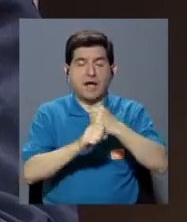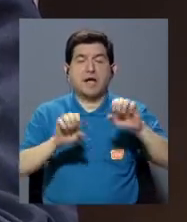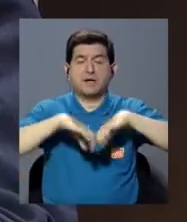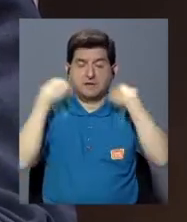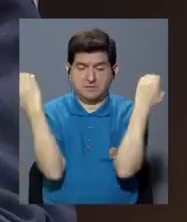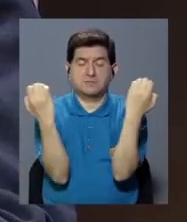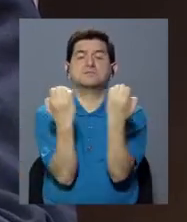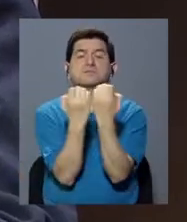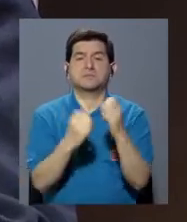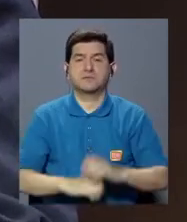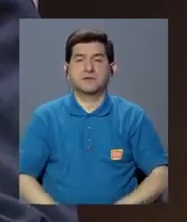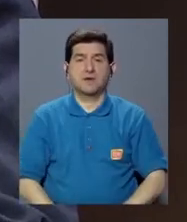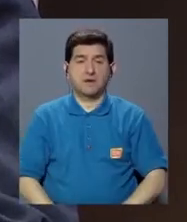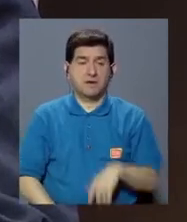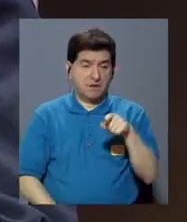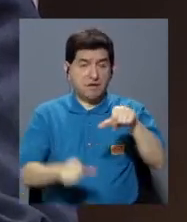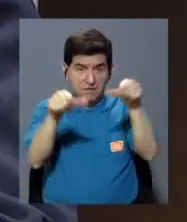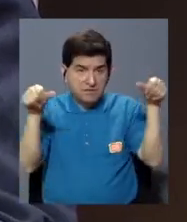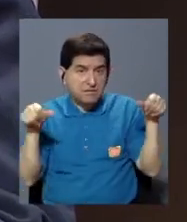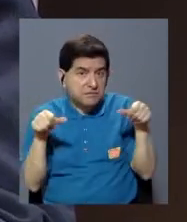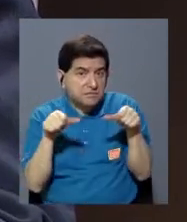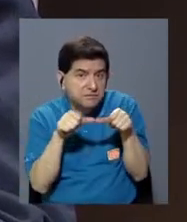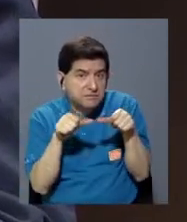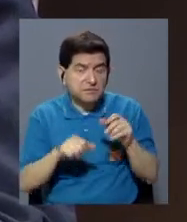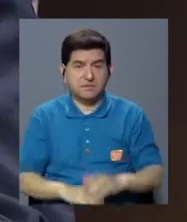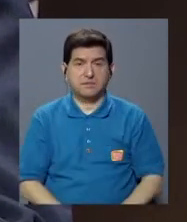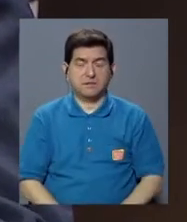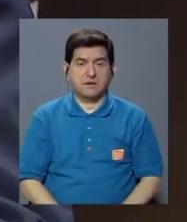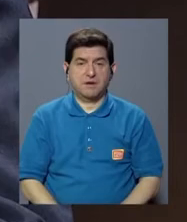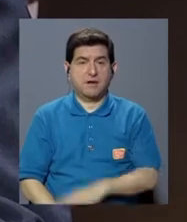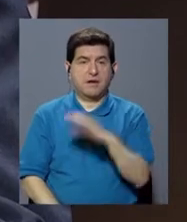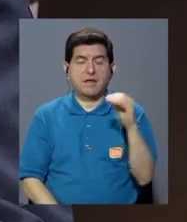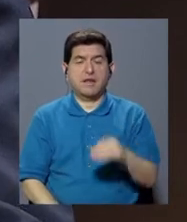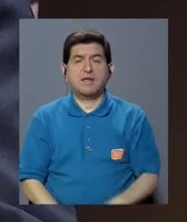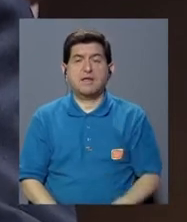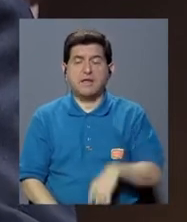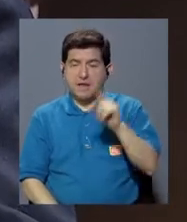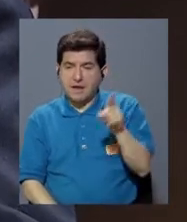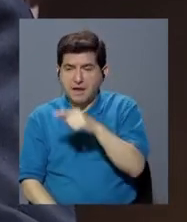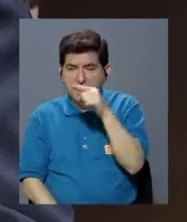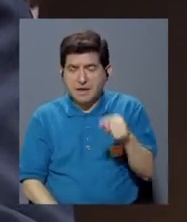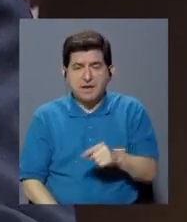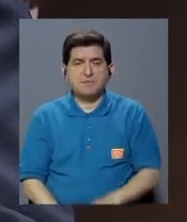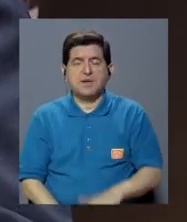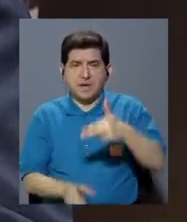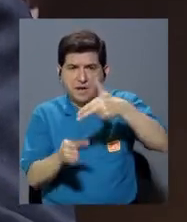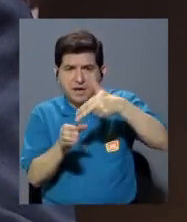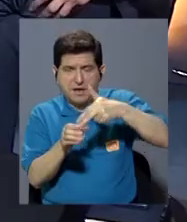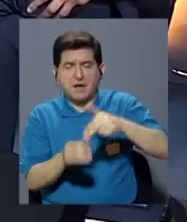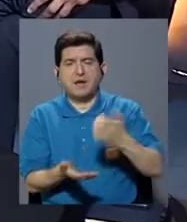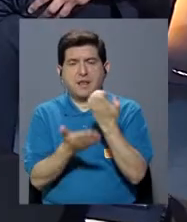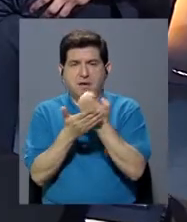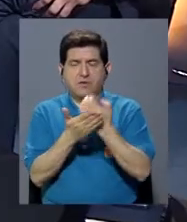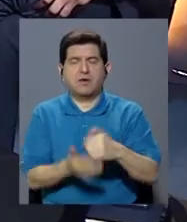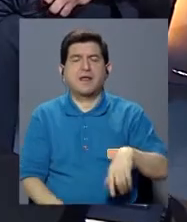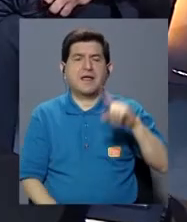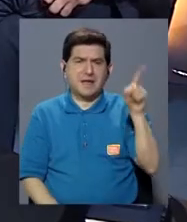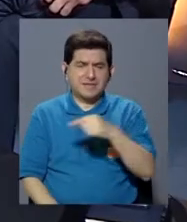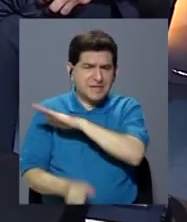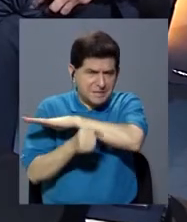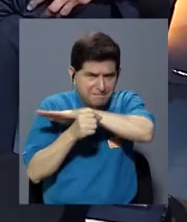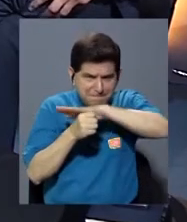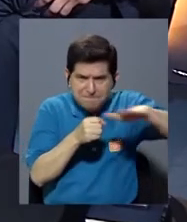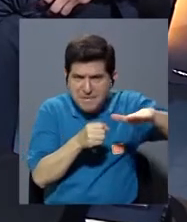equipos, uh-huh, etcétera, en ese sentido de Y luego la descarbonización de la economía implica el erradicar